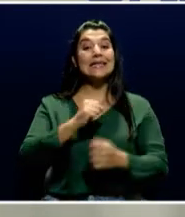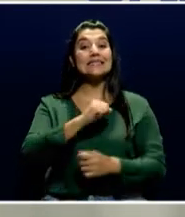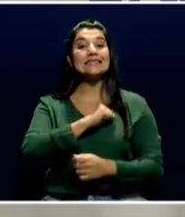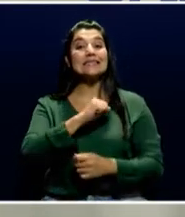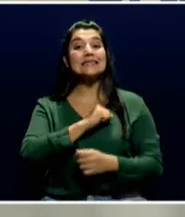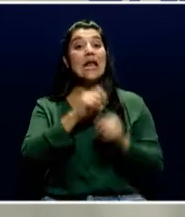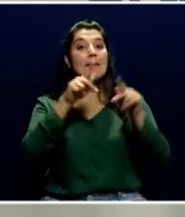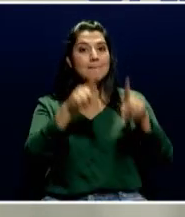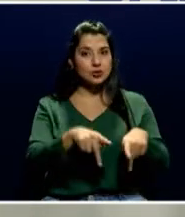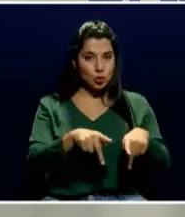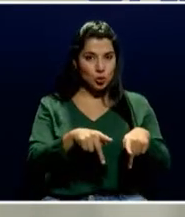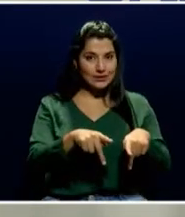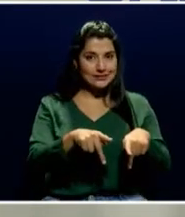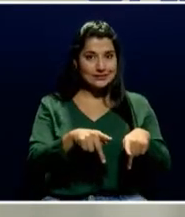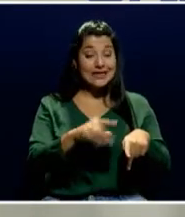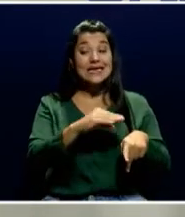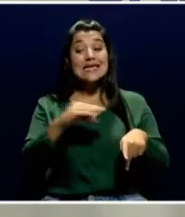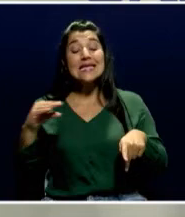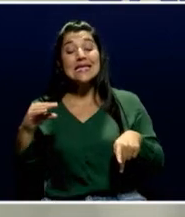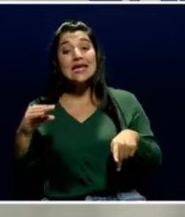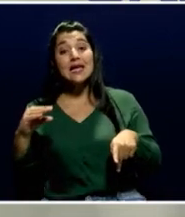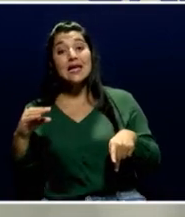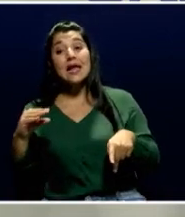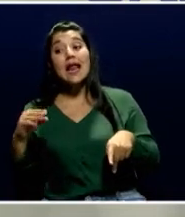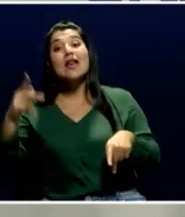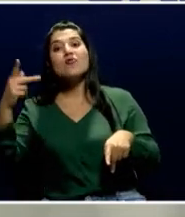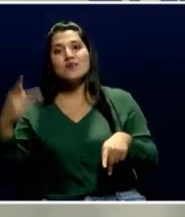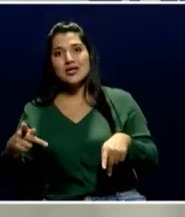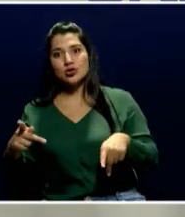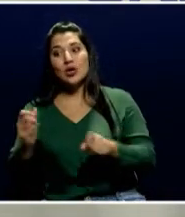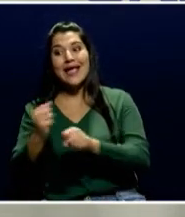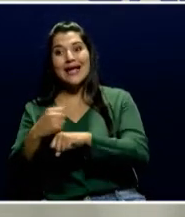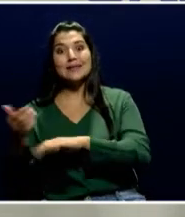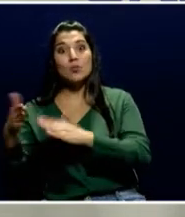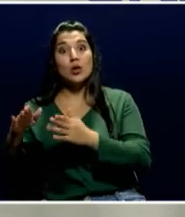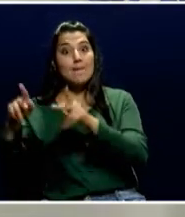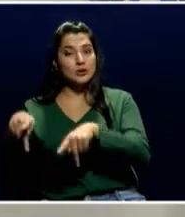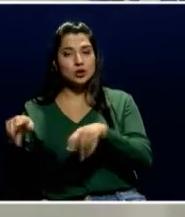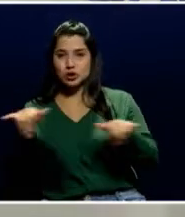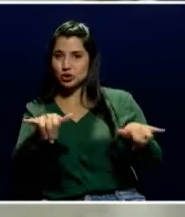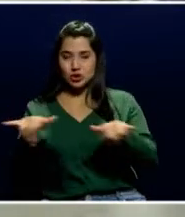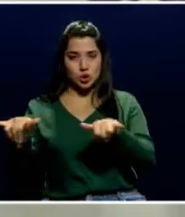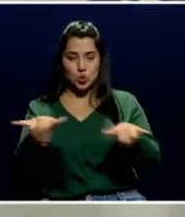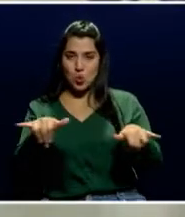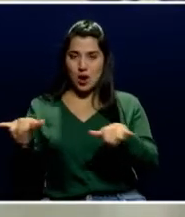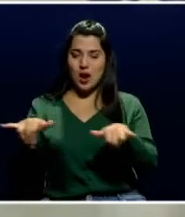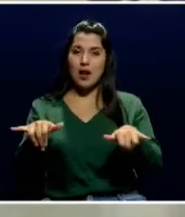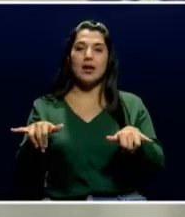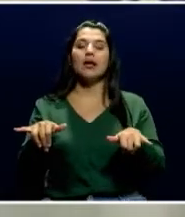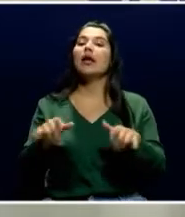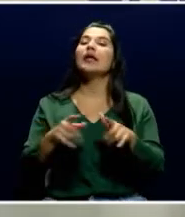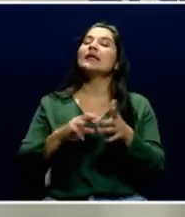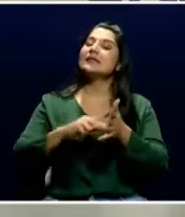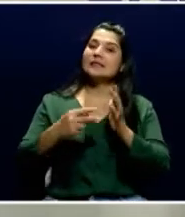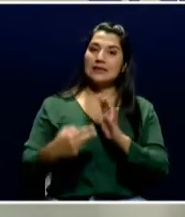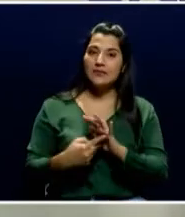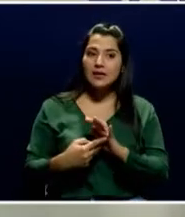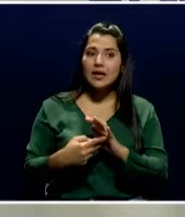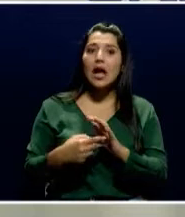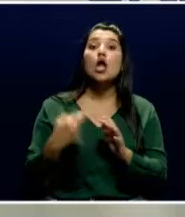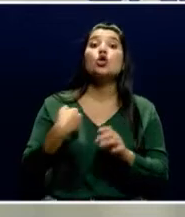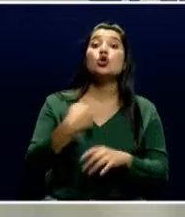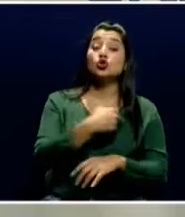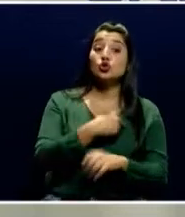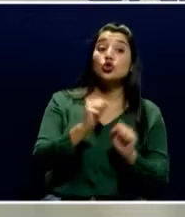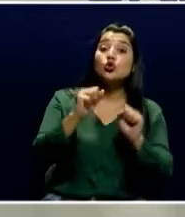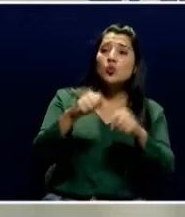son lo mismo. Eso significa que nosotros posiblemente logremos identificar una serie de peligros, pero a